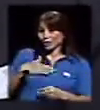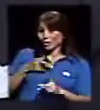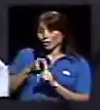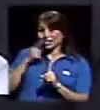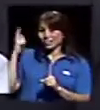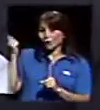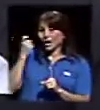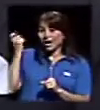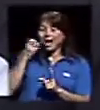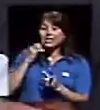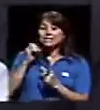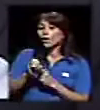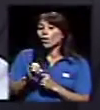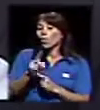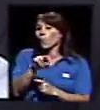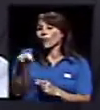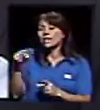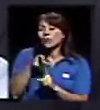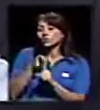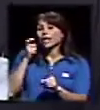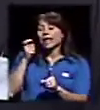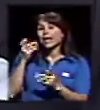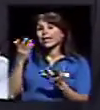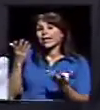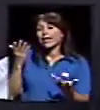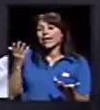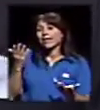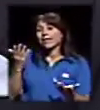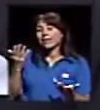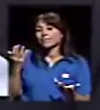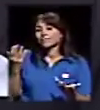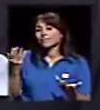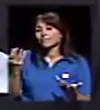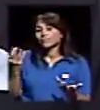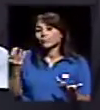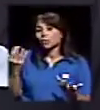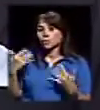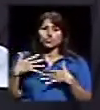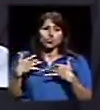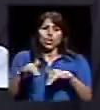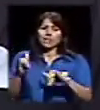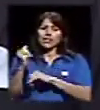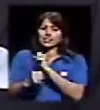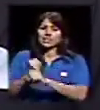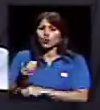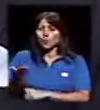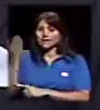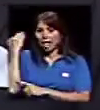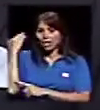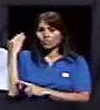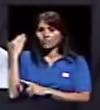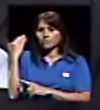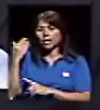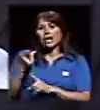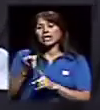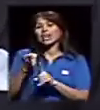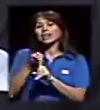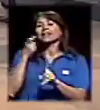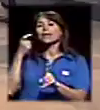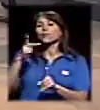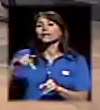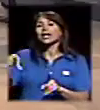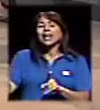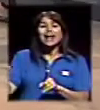Guanacaste o provenientes de todavía, digamos, en el siglo pasado, provenientes de la Bajura, de Punta Arenas, de